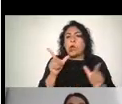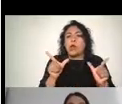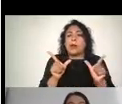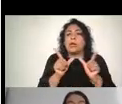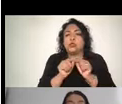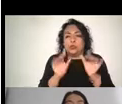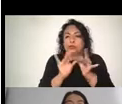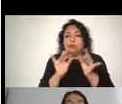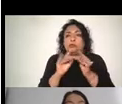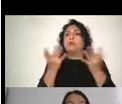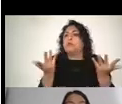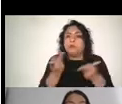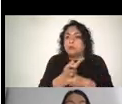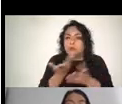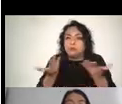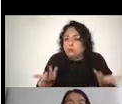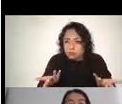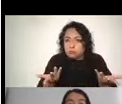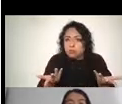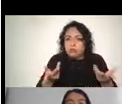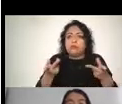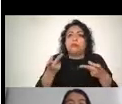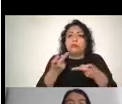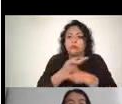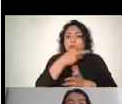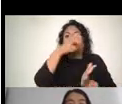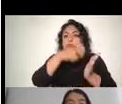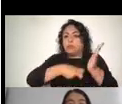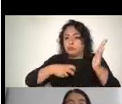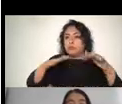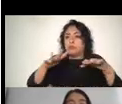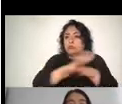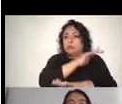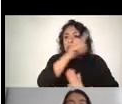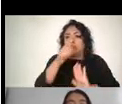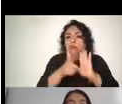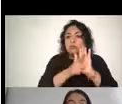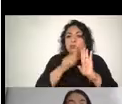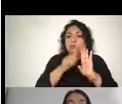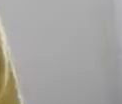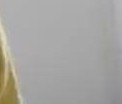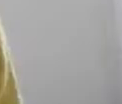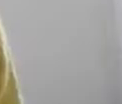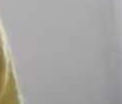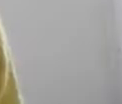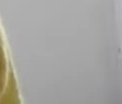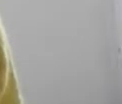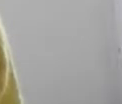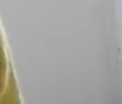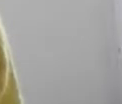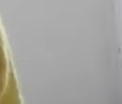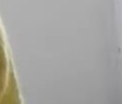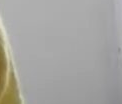poco qué pasó con esta reforma a la ley del impuesto sobre la renta.